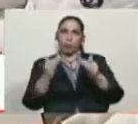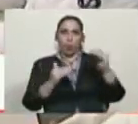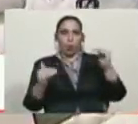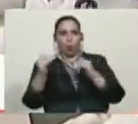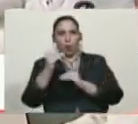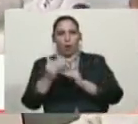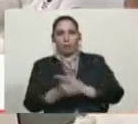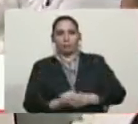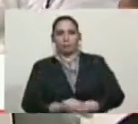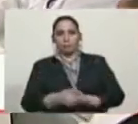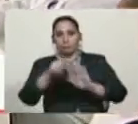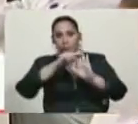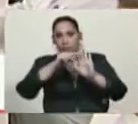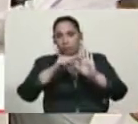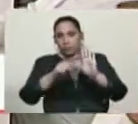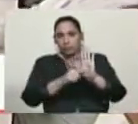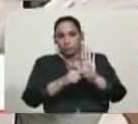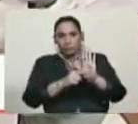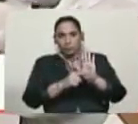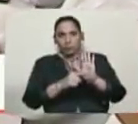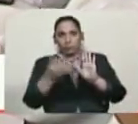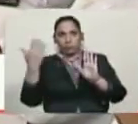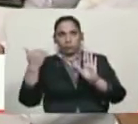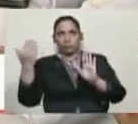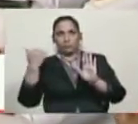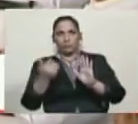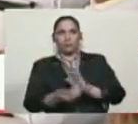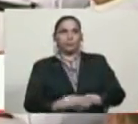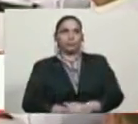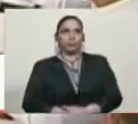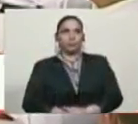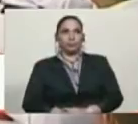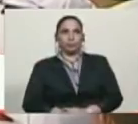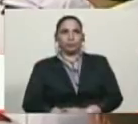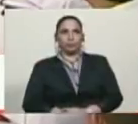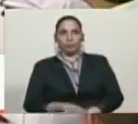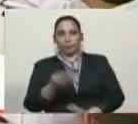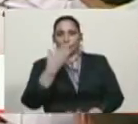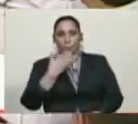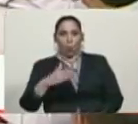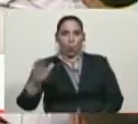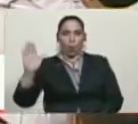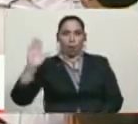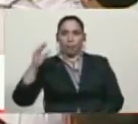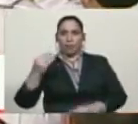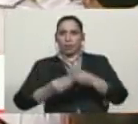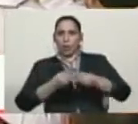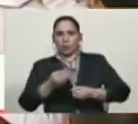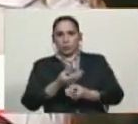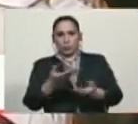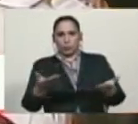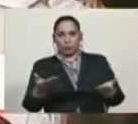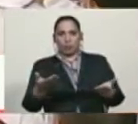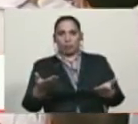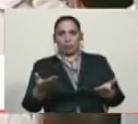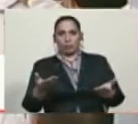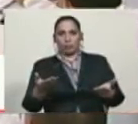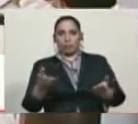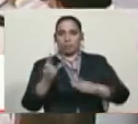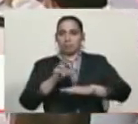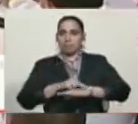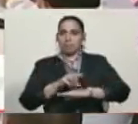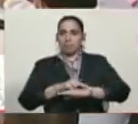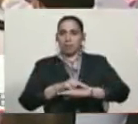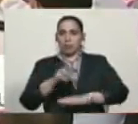cumplimiento pues de aquél ya que algún aumento que hacen ustedes médicos y médicas de